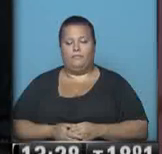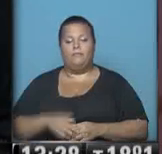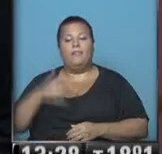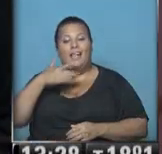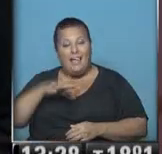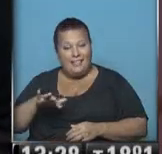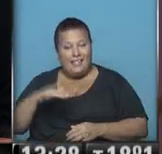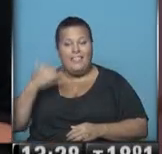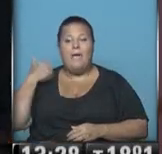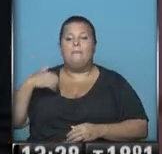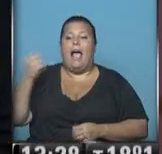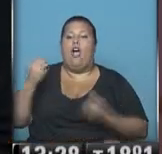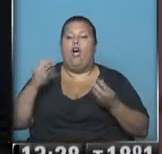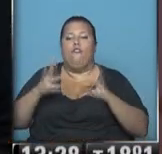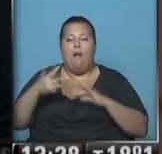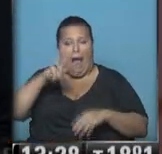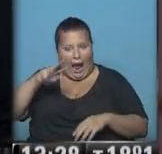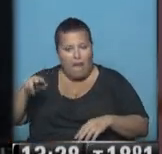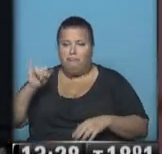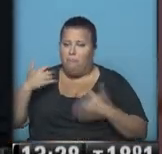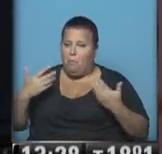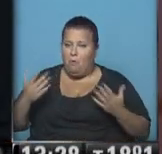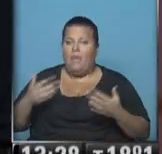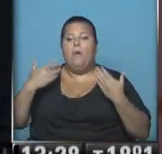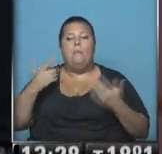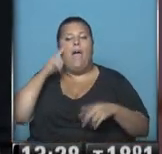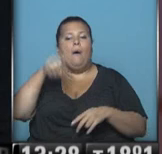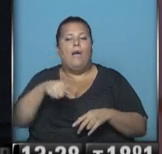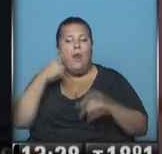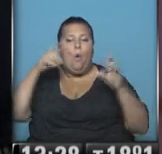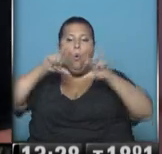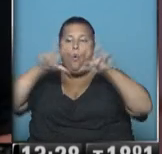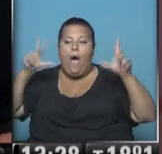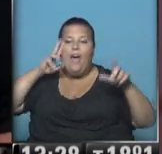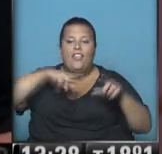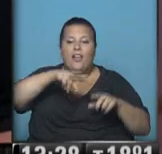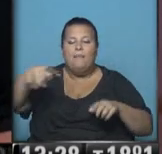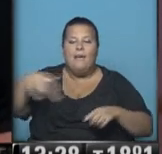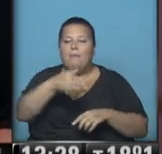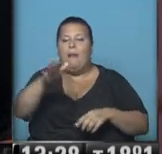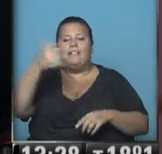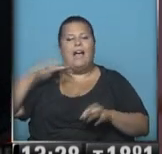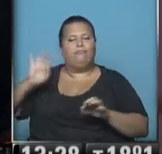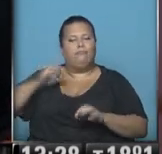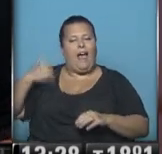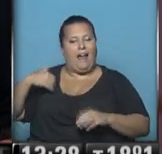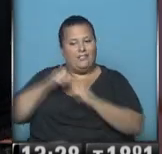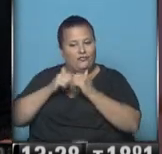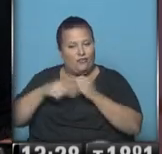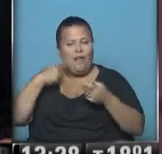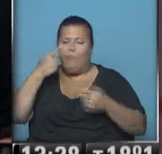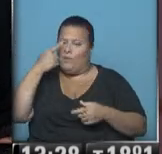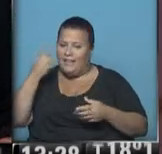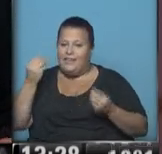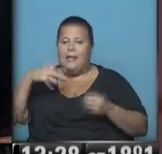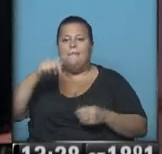¿Se puede entender la patria a través del arte? ¿Por qué no? Por supuesto, se puede meter uno en un cuadro y recorrer pasajes de nuestra historia. Es una propuesta muy interesante